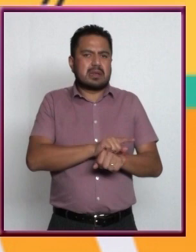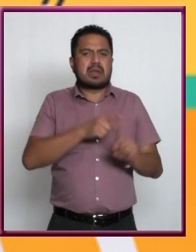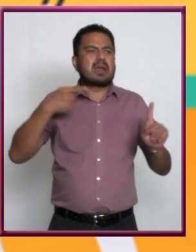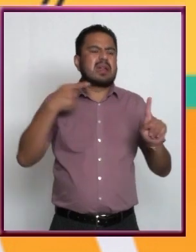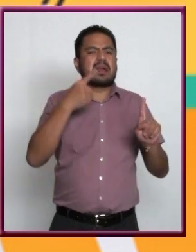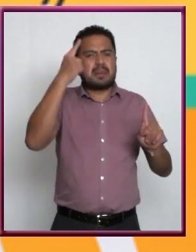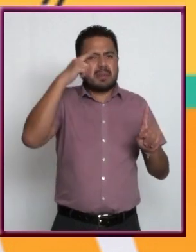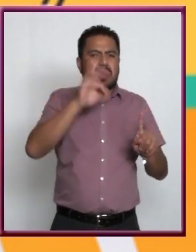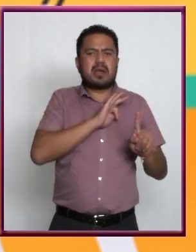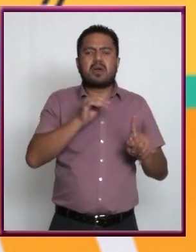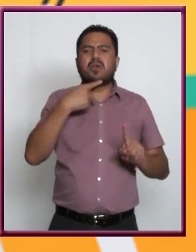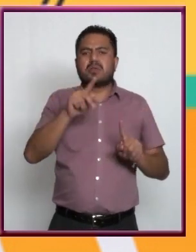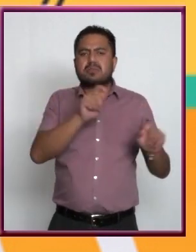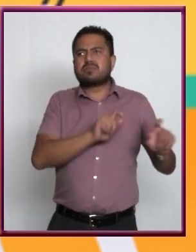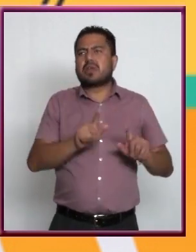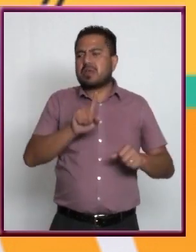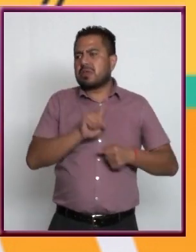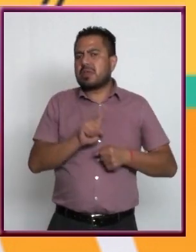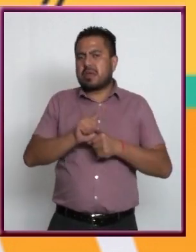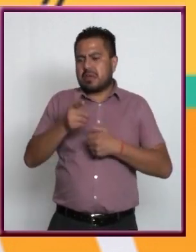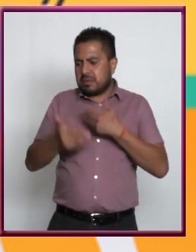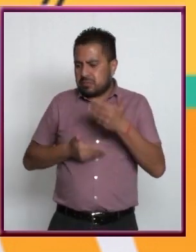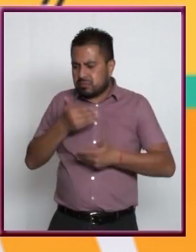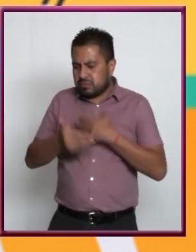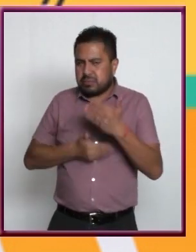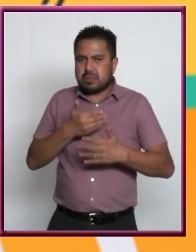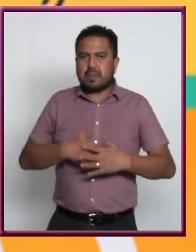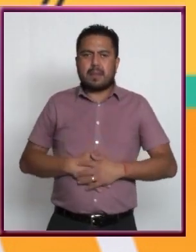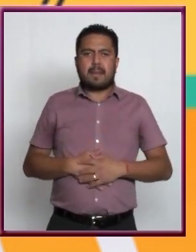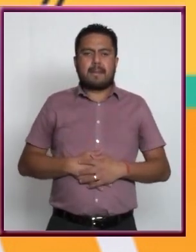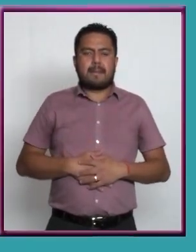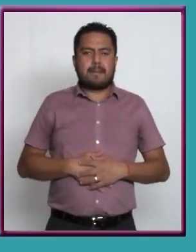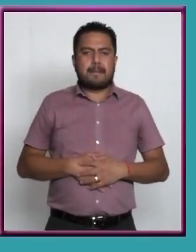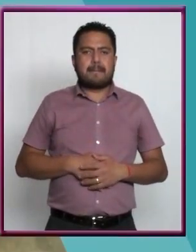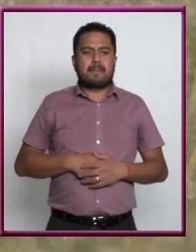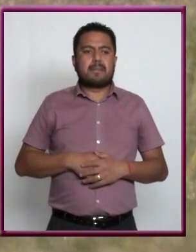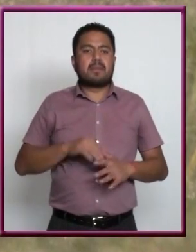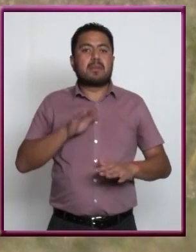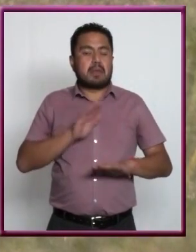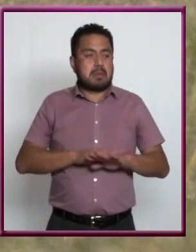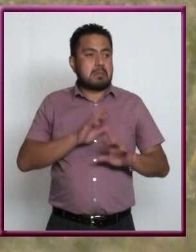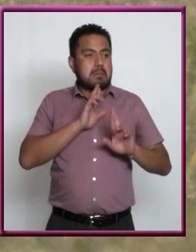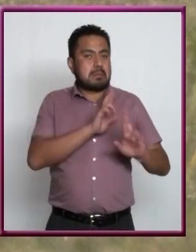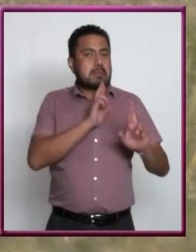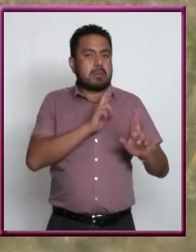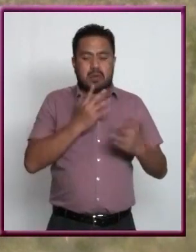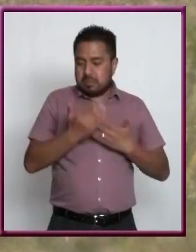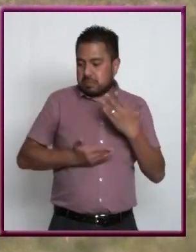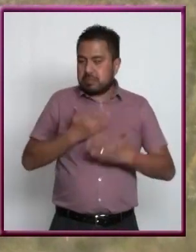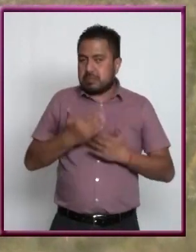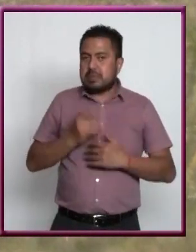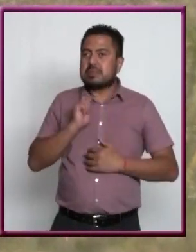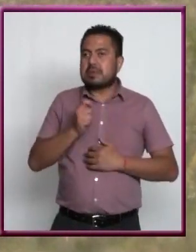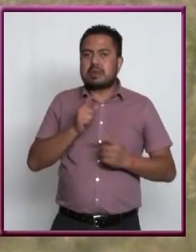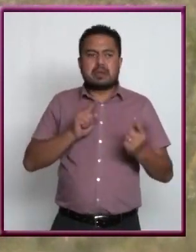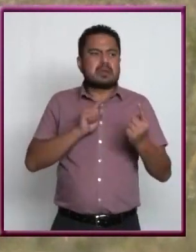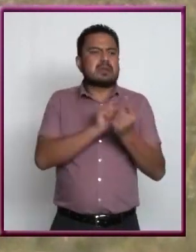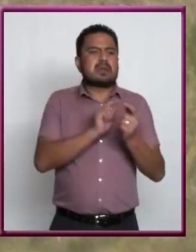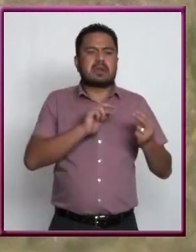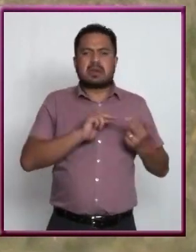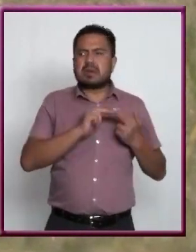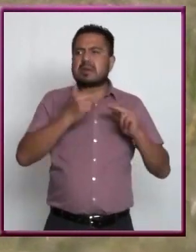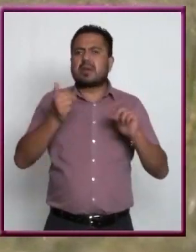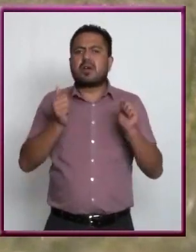tienes destinado para tu sesión diaria de estudio. Tener buenos resultados en el estudio está